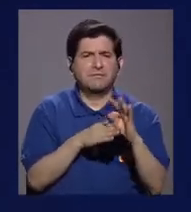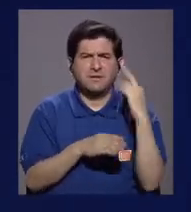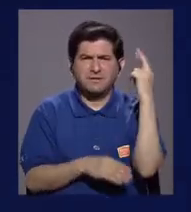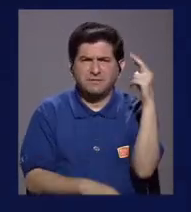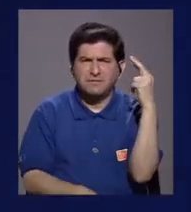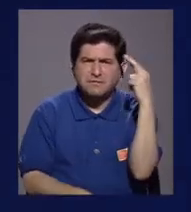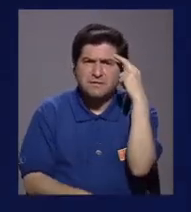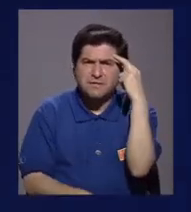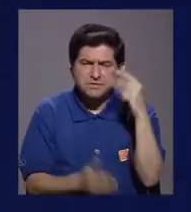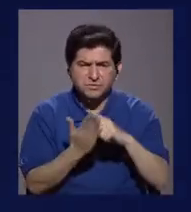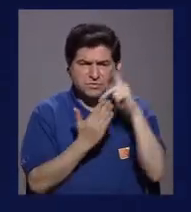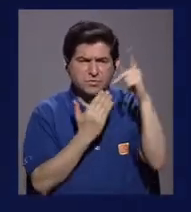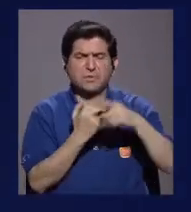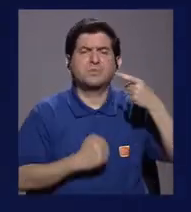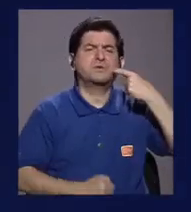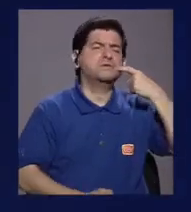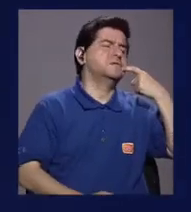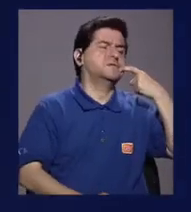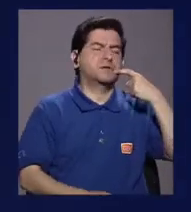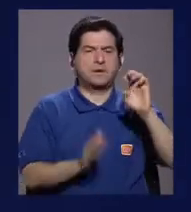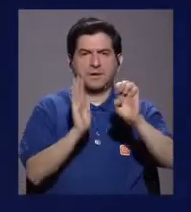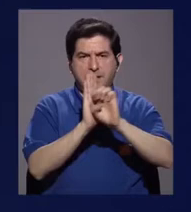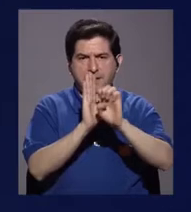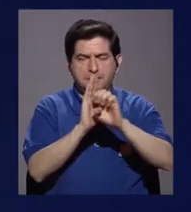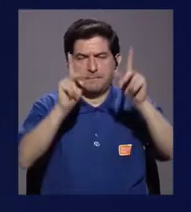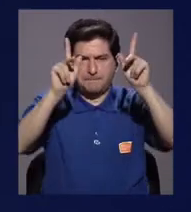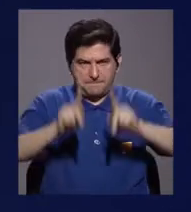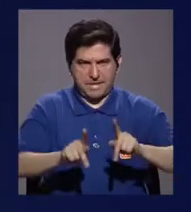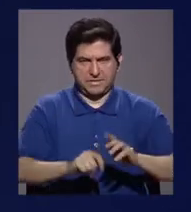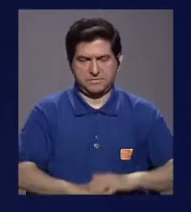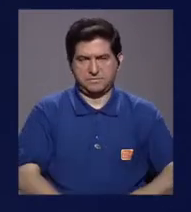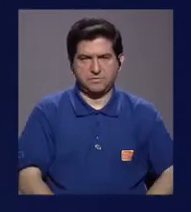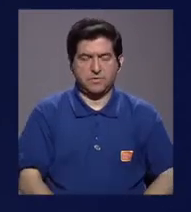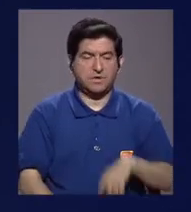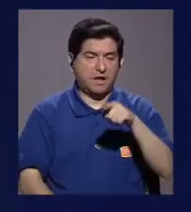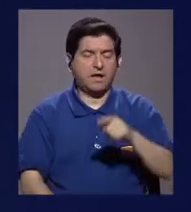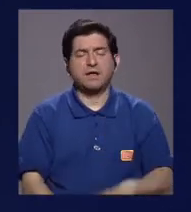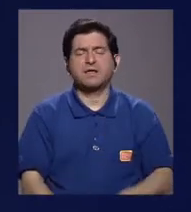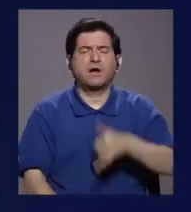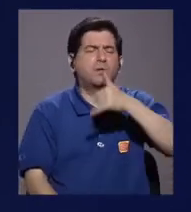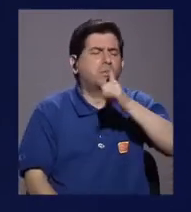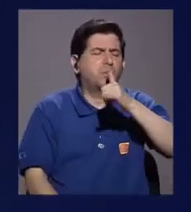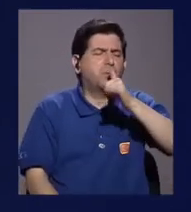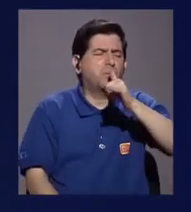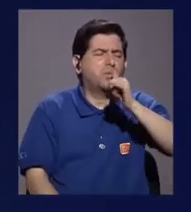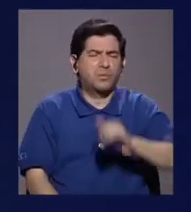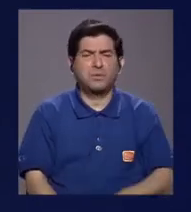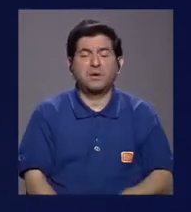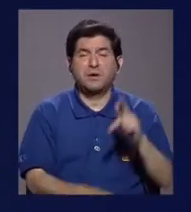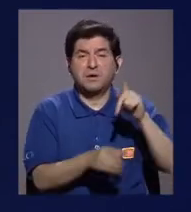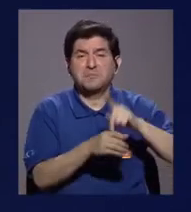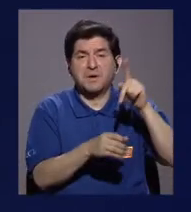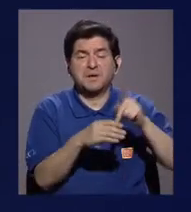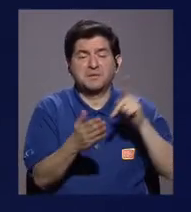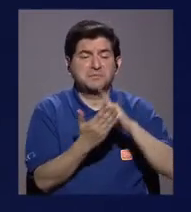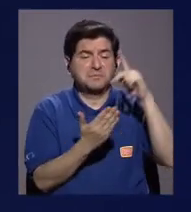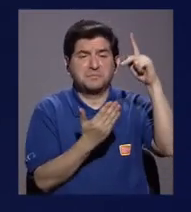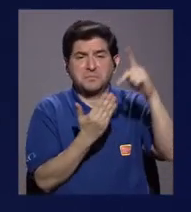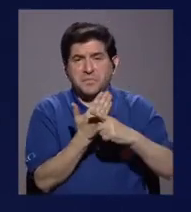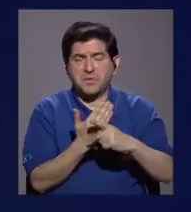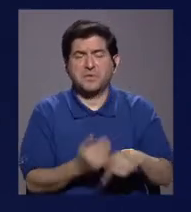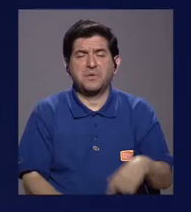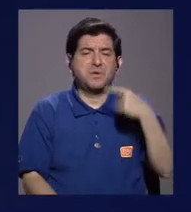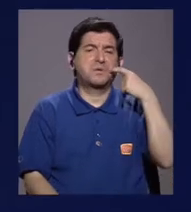y eso se ve mucho en los programas de adicción donde por ejemplo una persona que es alcohólica va y participa en